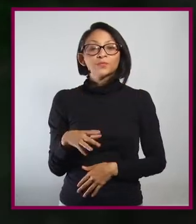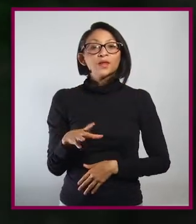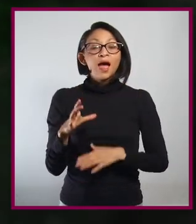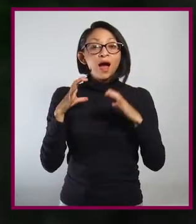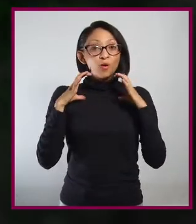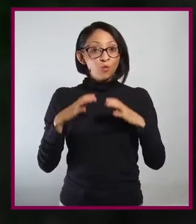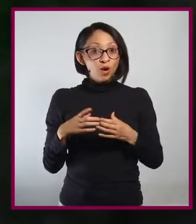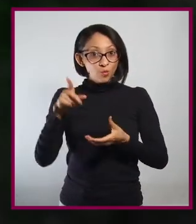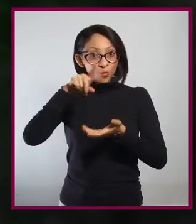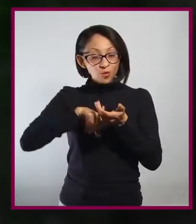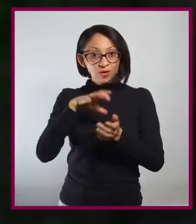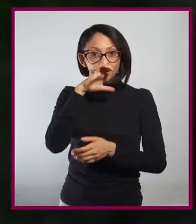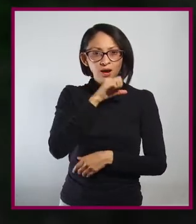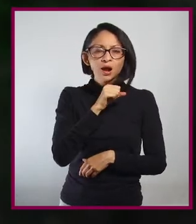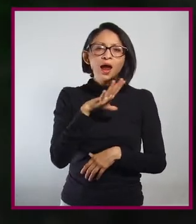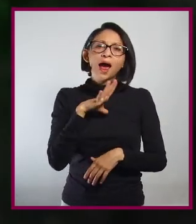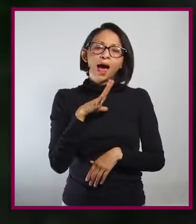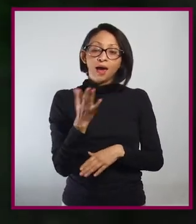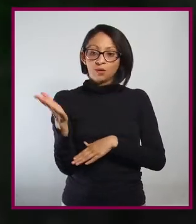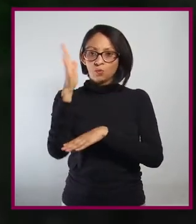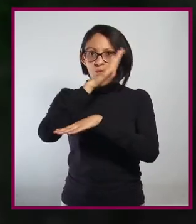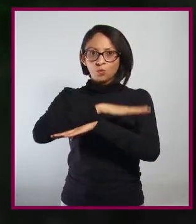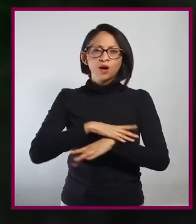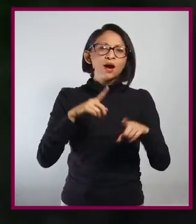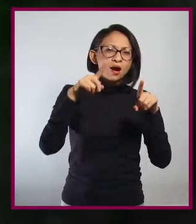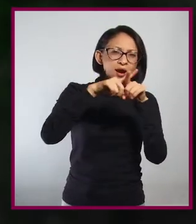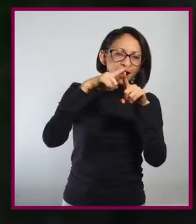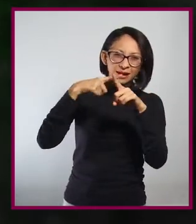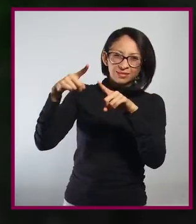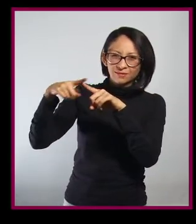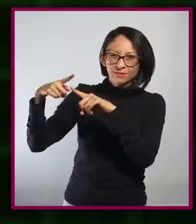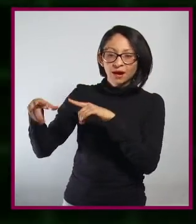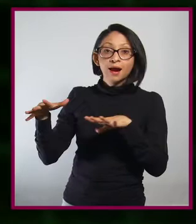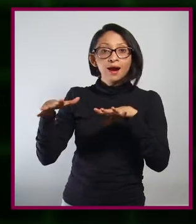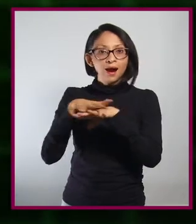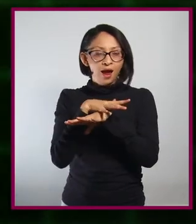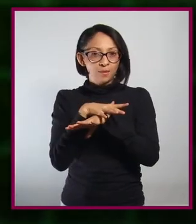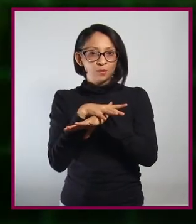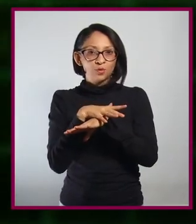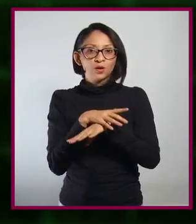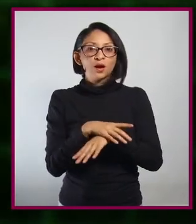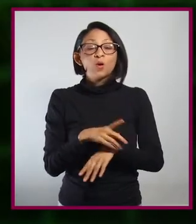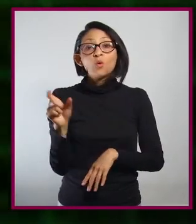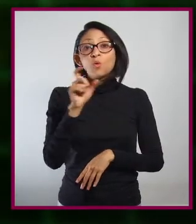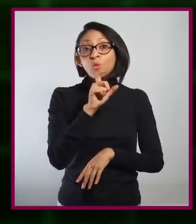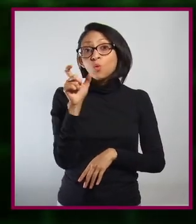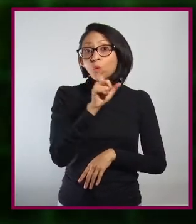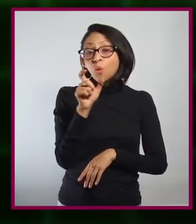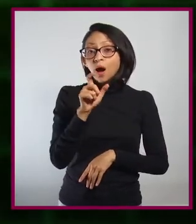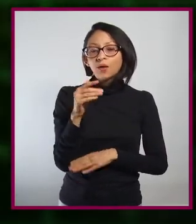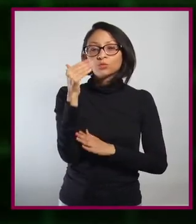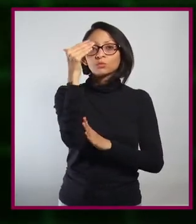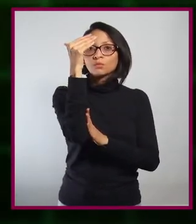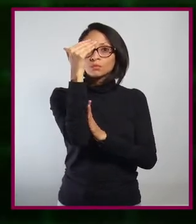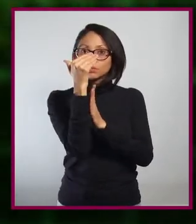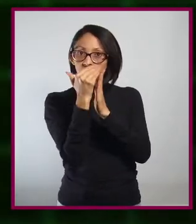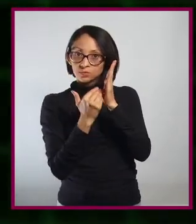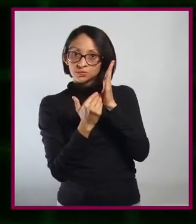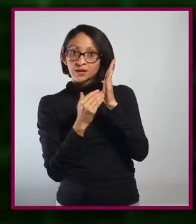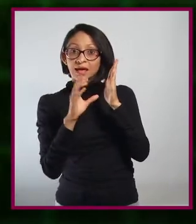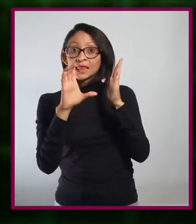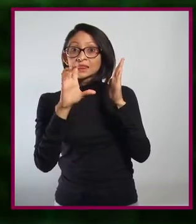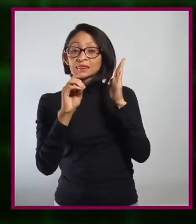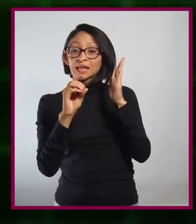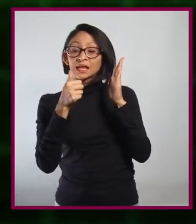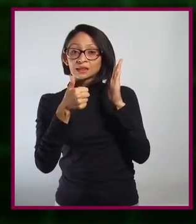corporal varía a lo largo del día. Se considera un parámetro anormal cuando